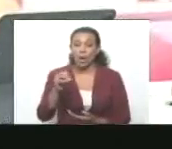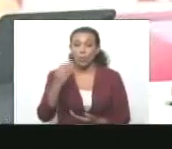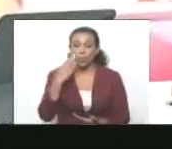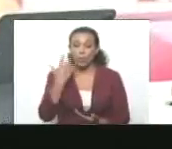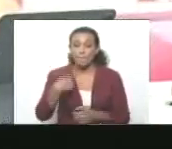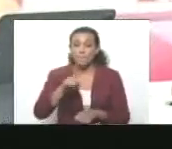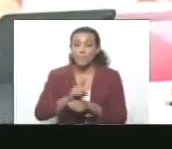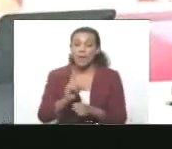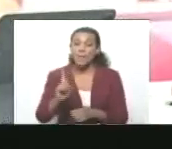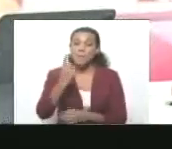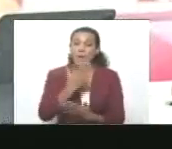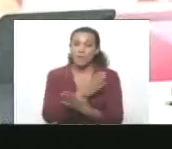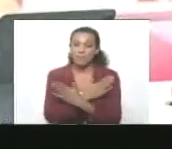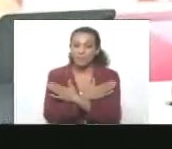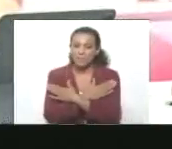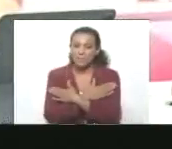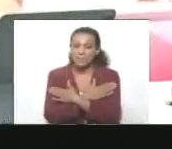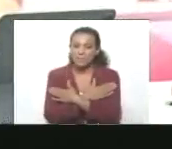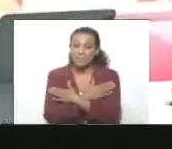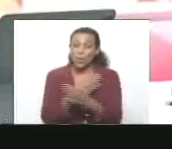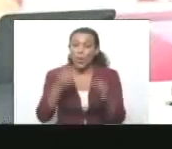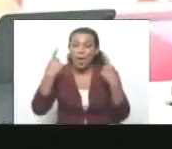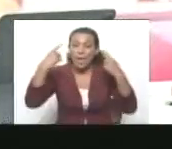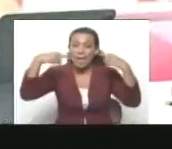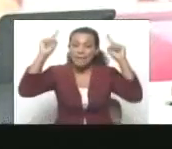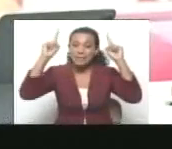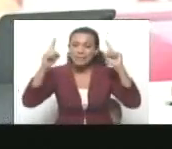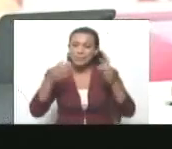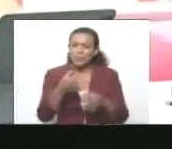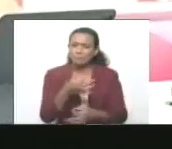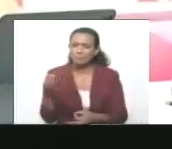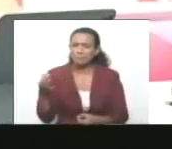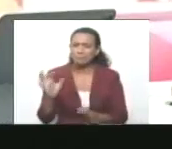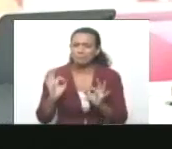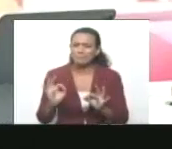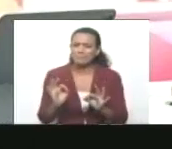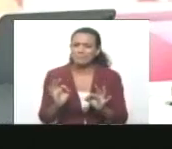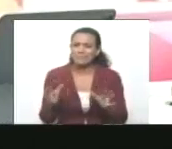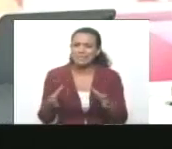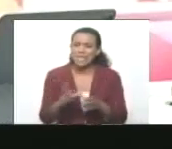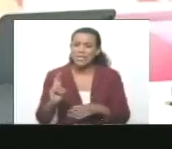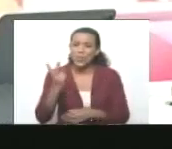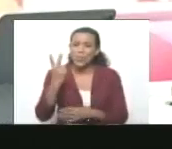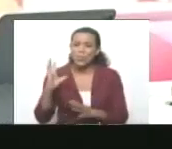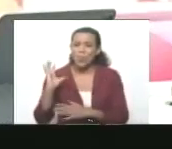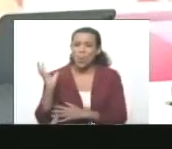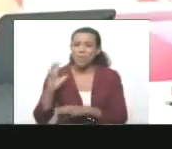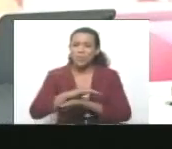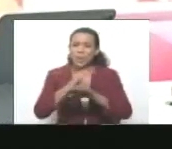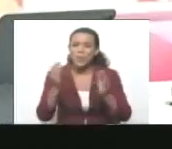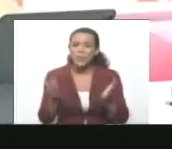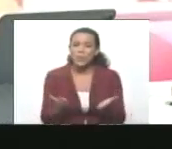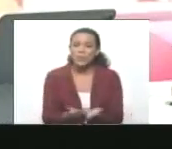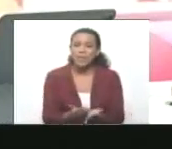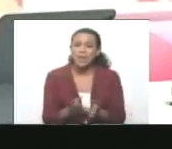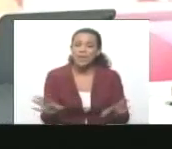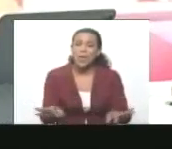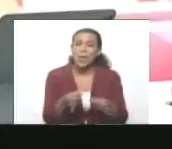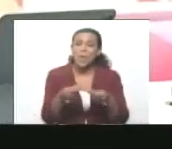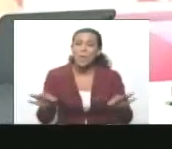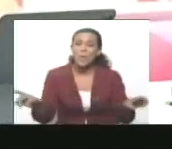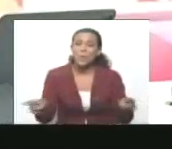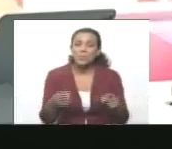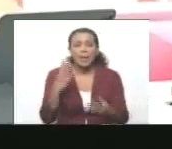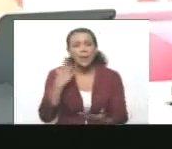Primero te felicito por el éxito tan maravilloso de este segundo Congreso Mundial de la Música. Y